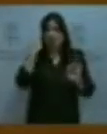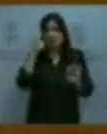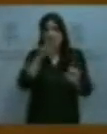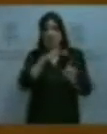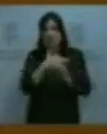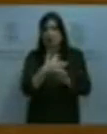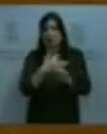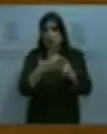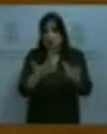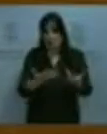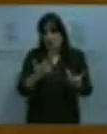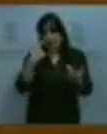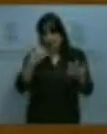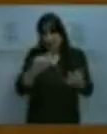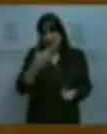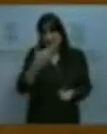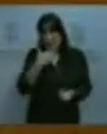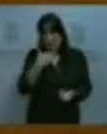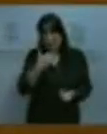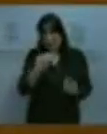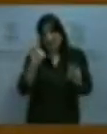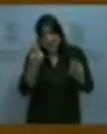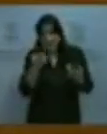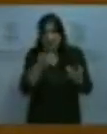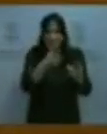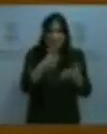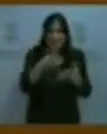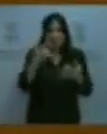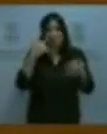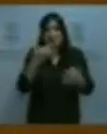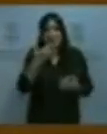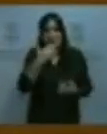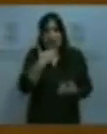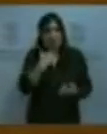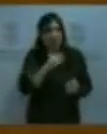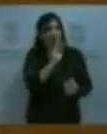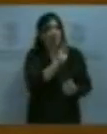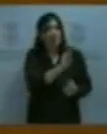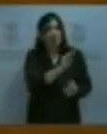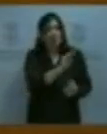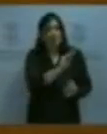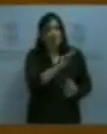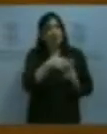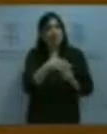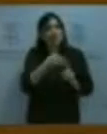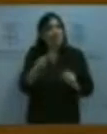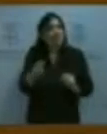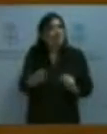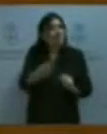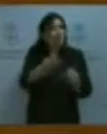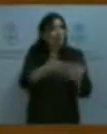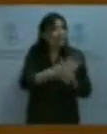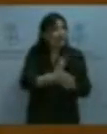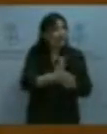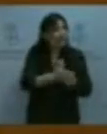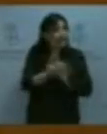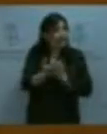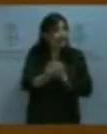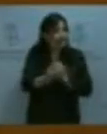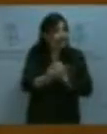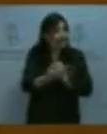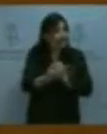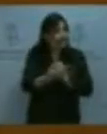a una realidad más o menos. Yo le pregunto si estar un poco mejor es que se haya multiplicado por dos los pueblos, los